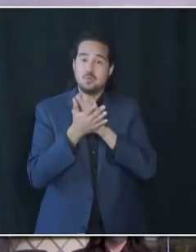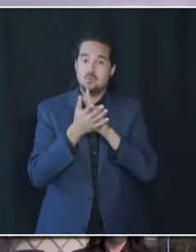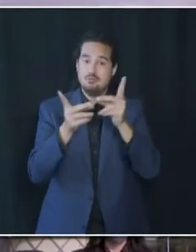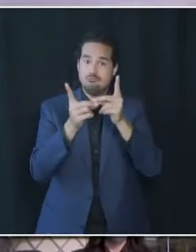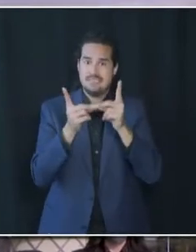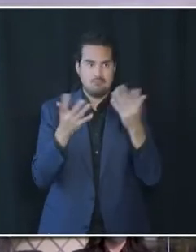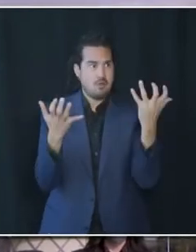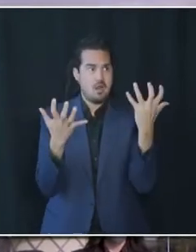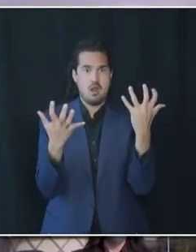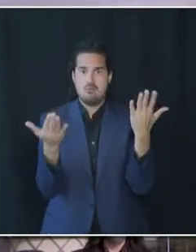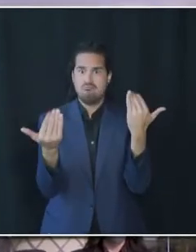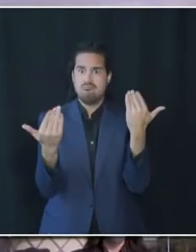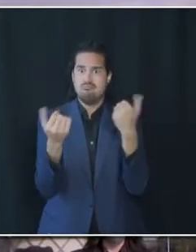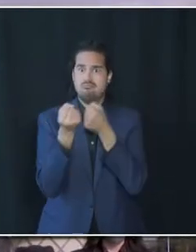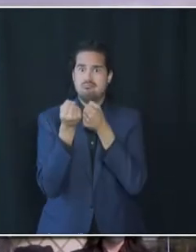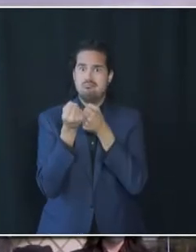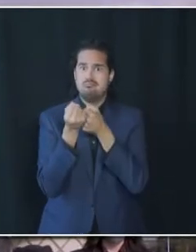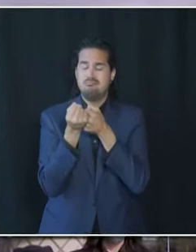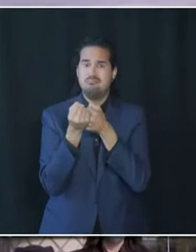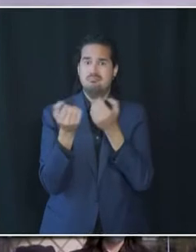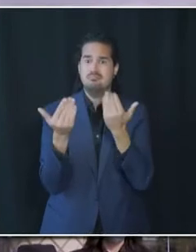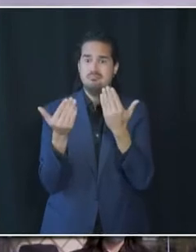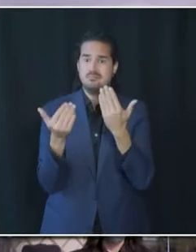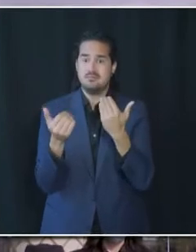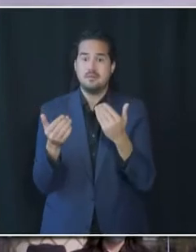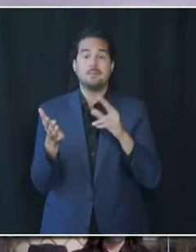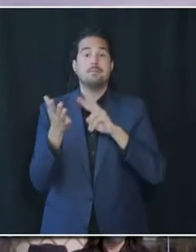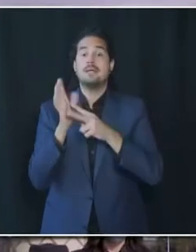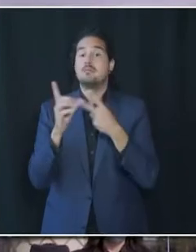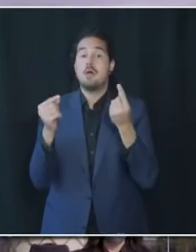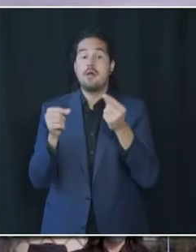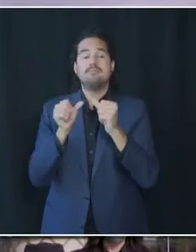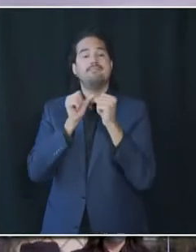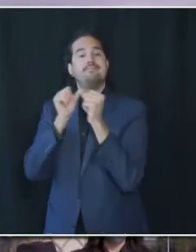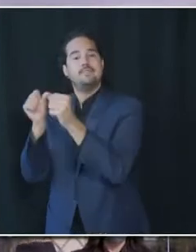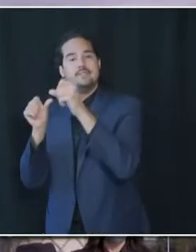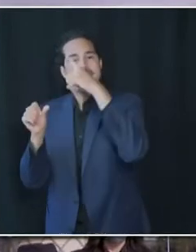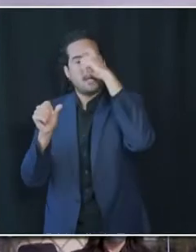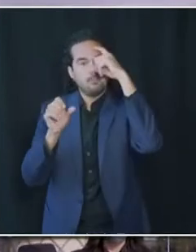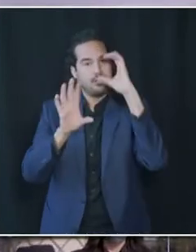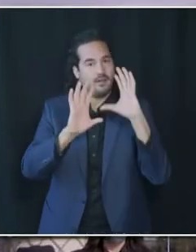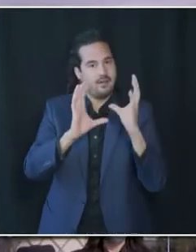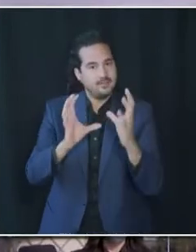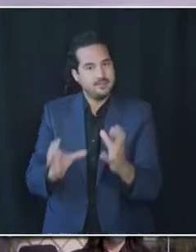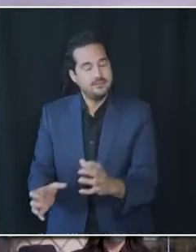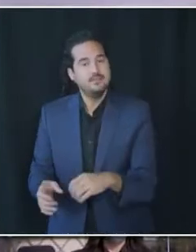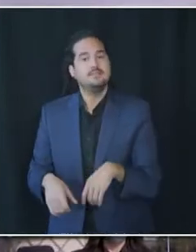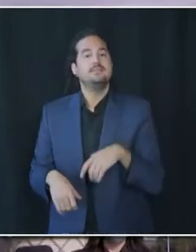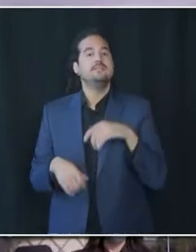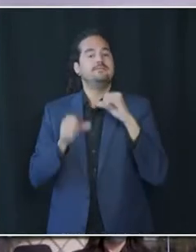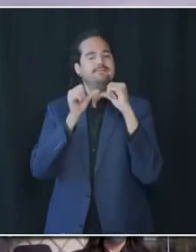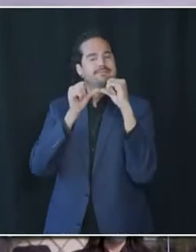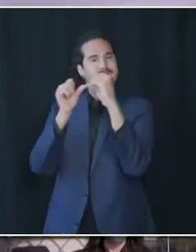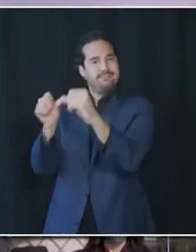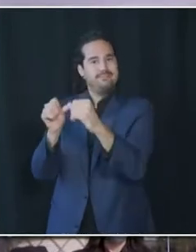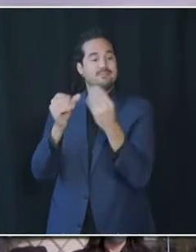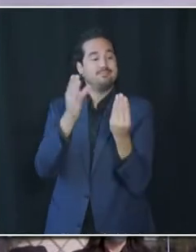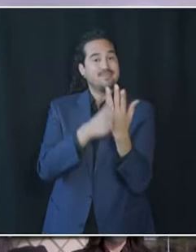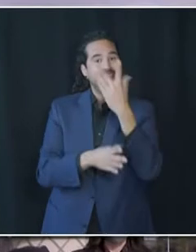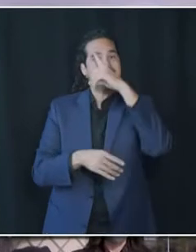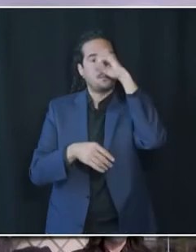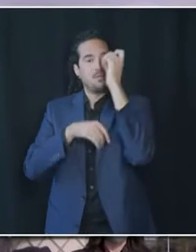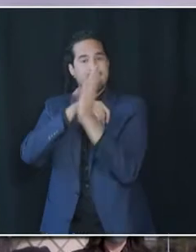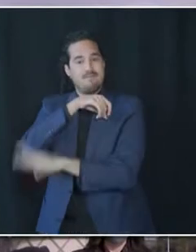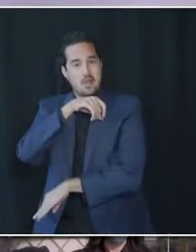escolar extender el año escolar extendiendo apoyo con más con seis consejeros con mas tutelaje